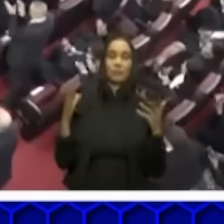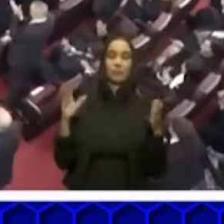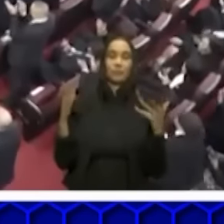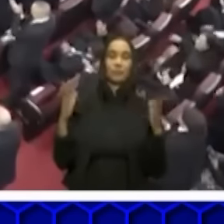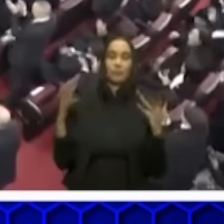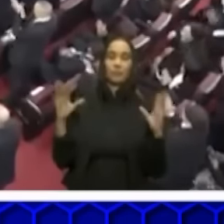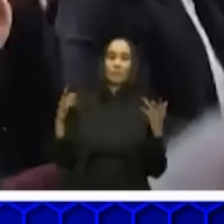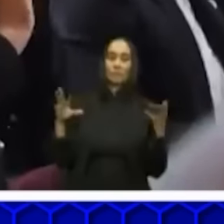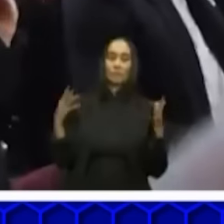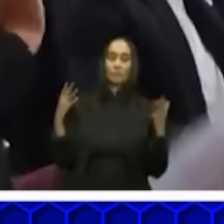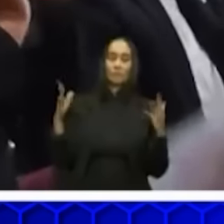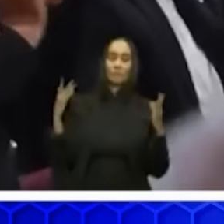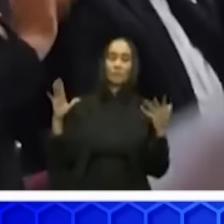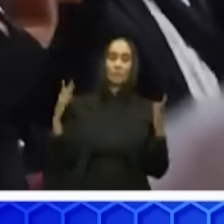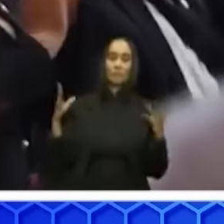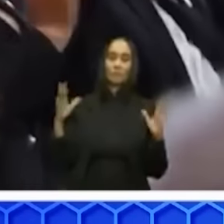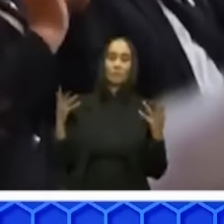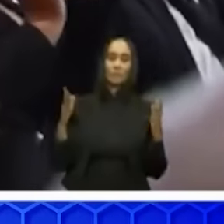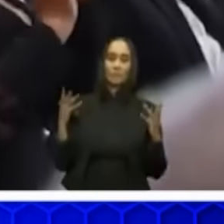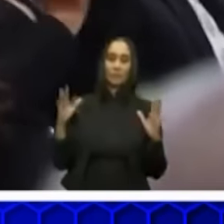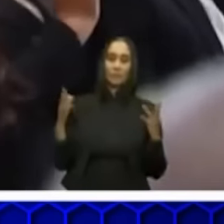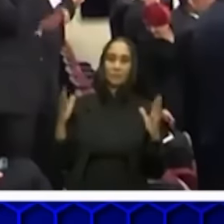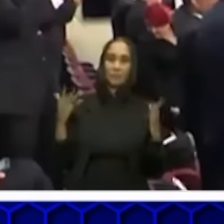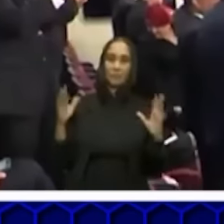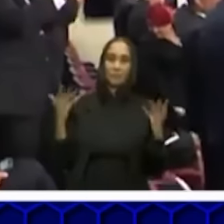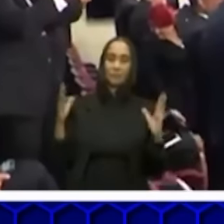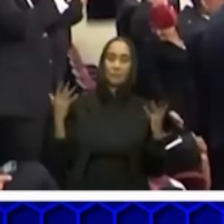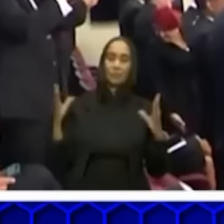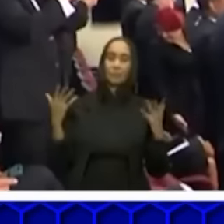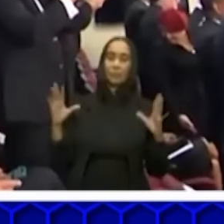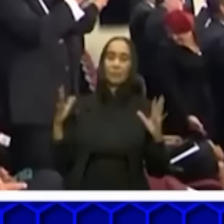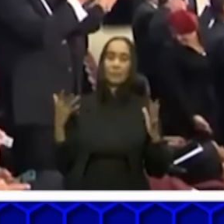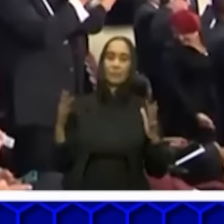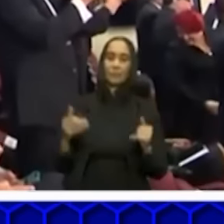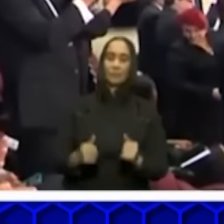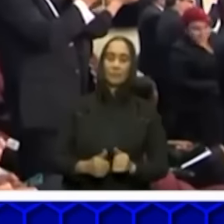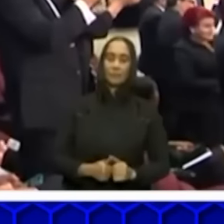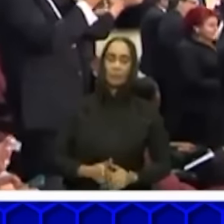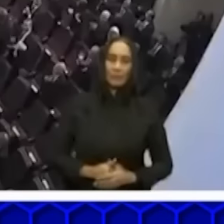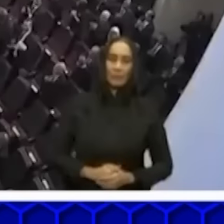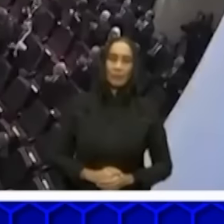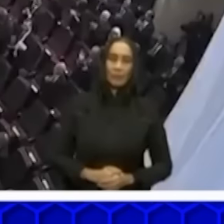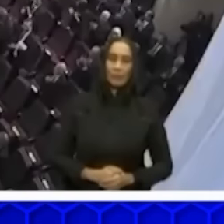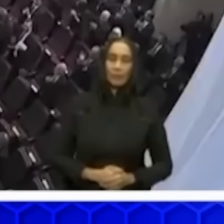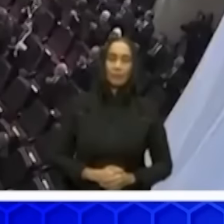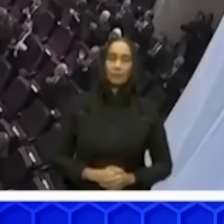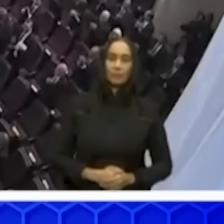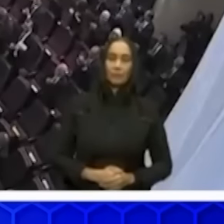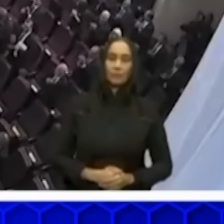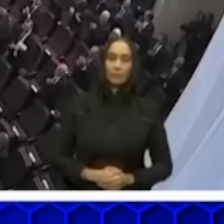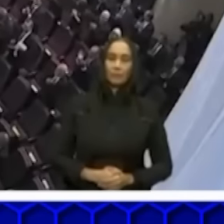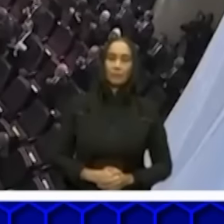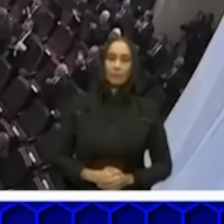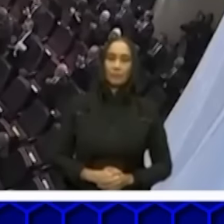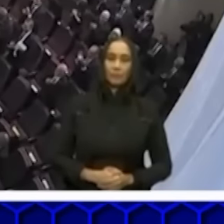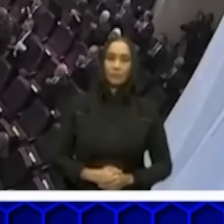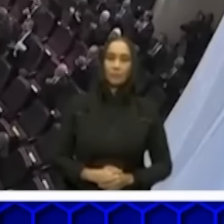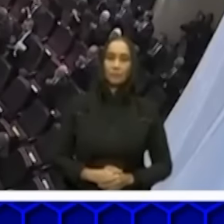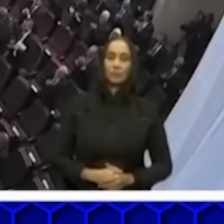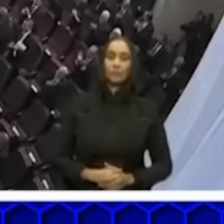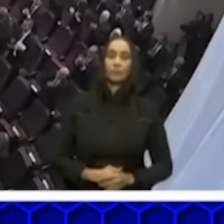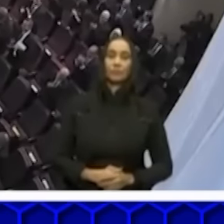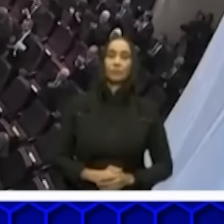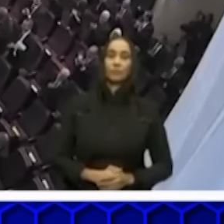posición corre el riesgo de que alguien te falte respeto porque aquí hay una insolencia en la opinión Aquí la gente quiere que tú opines como